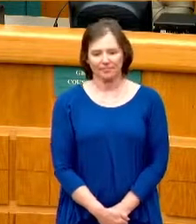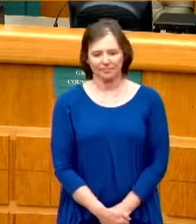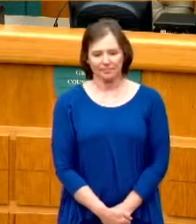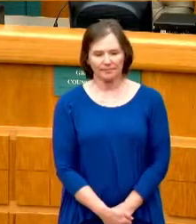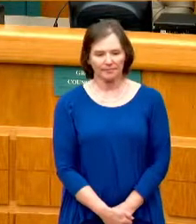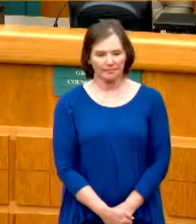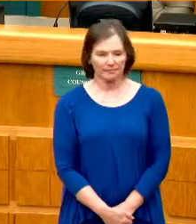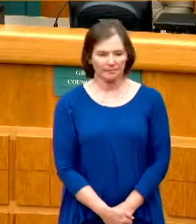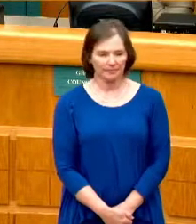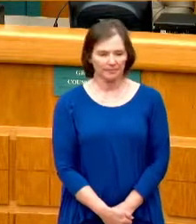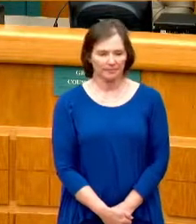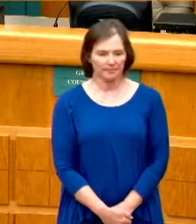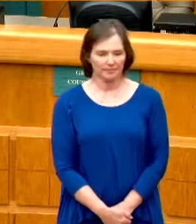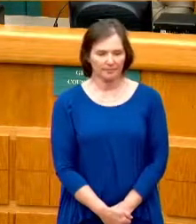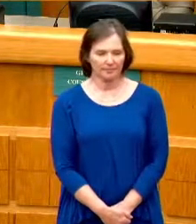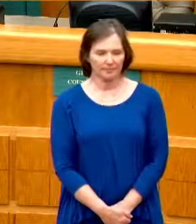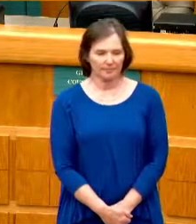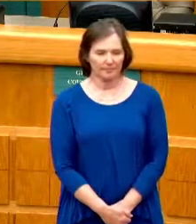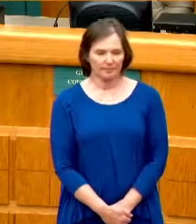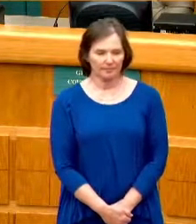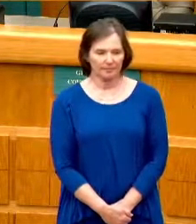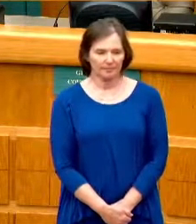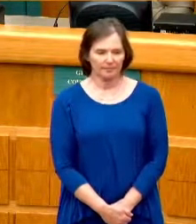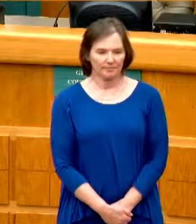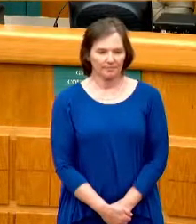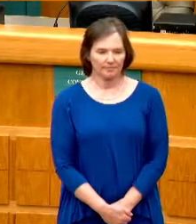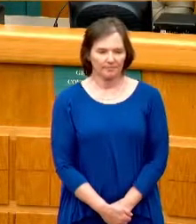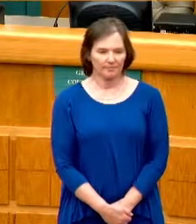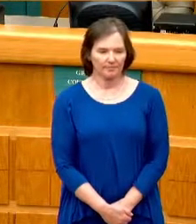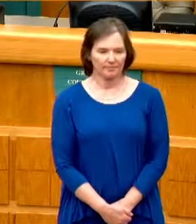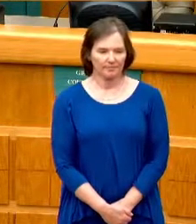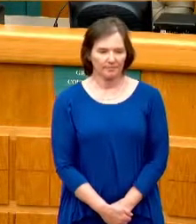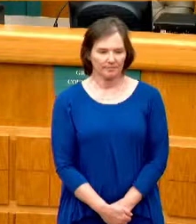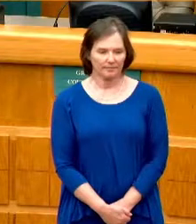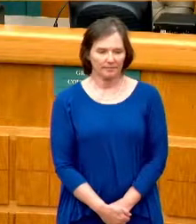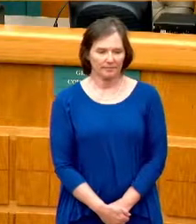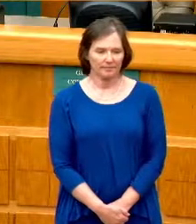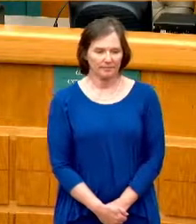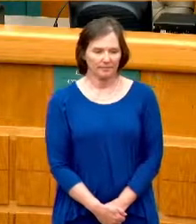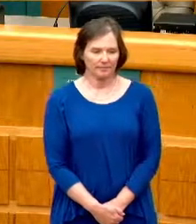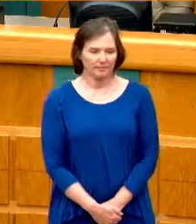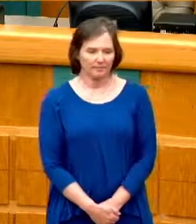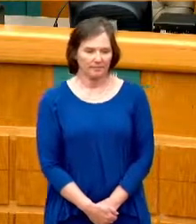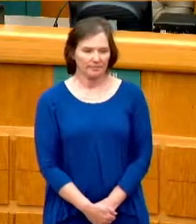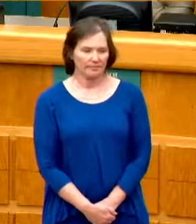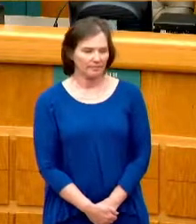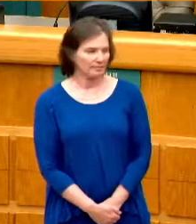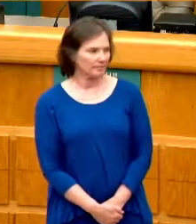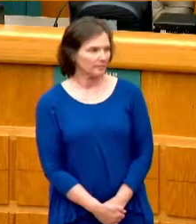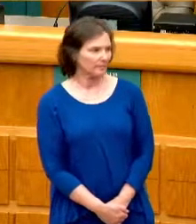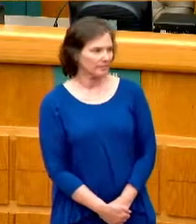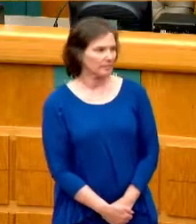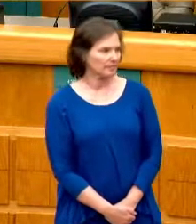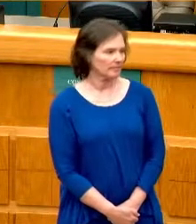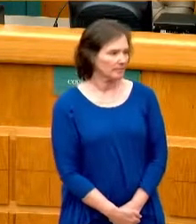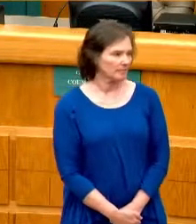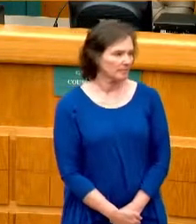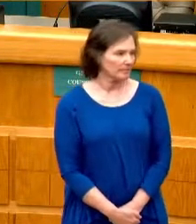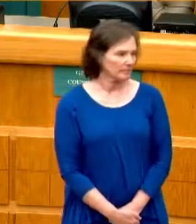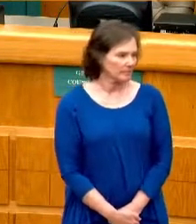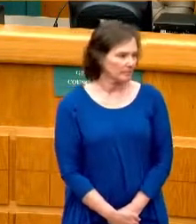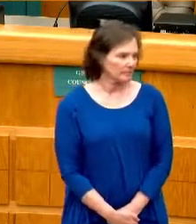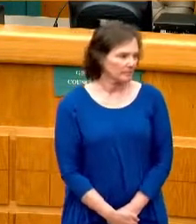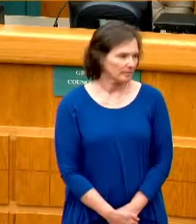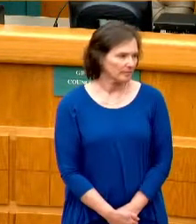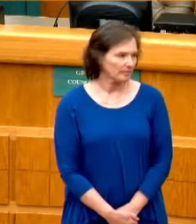lograr la inmunidad colectiva, pero eso no va a ocurrir si más personas deciden esperar en recibir su vacuna, por lo que es importante obtener información de lugares